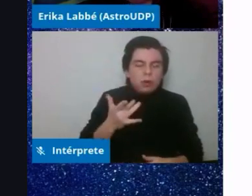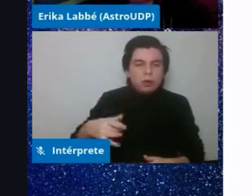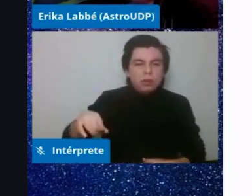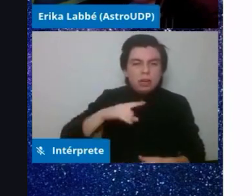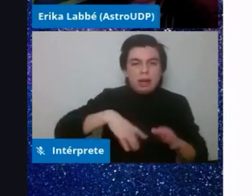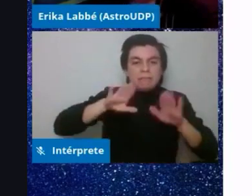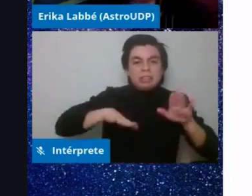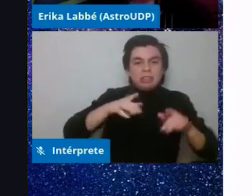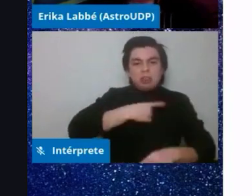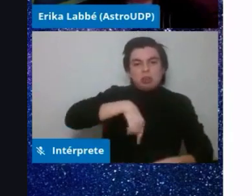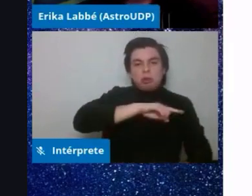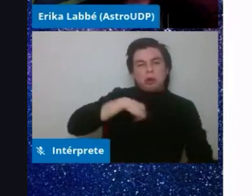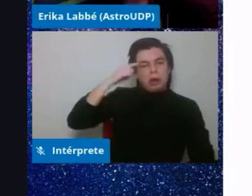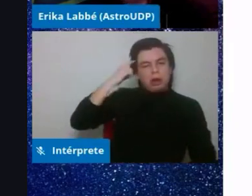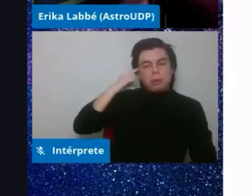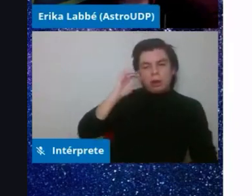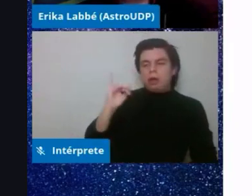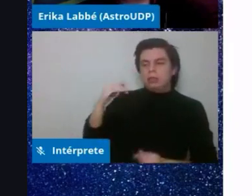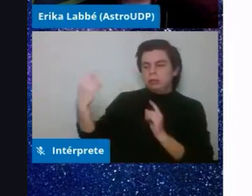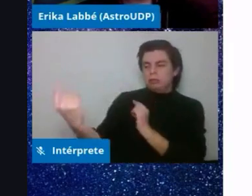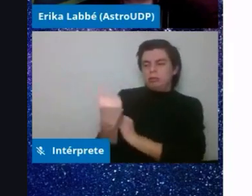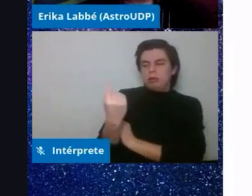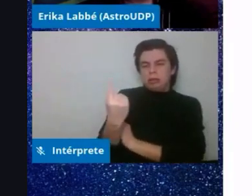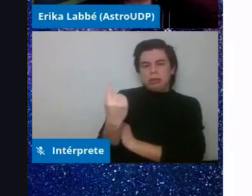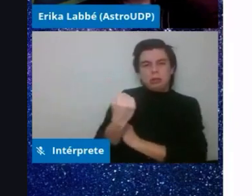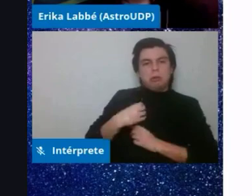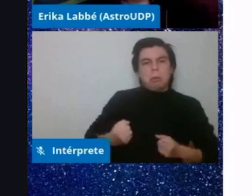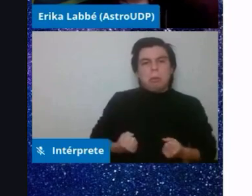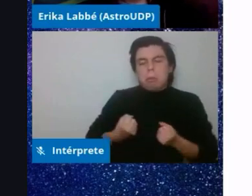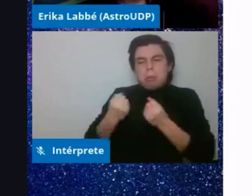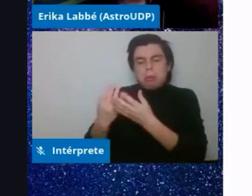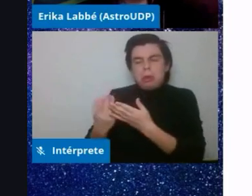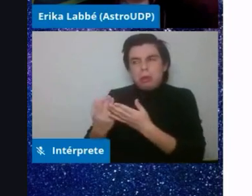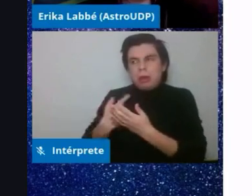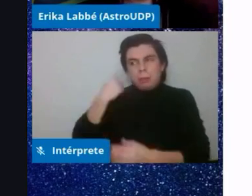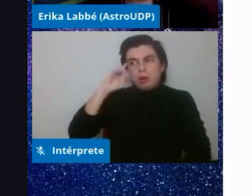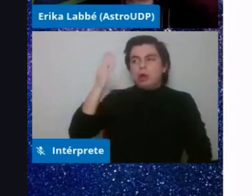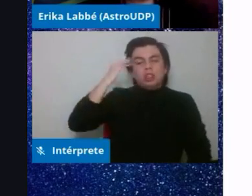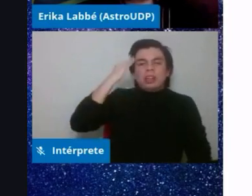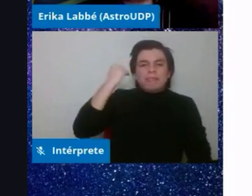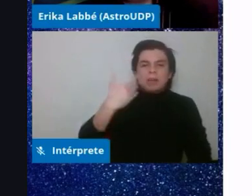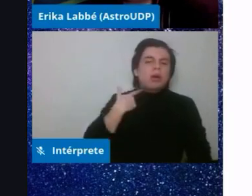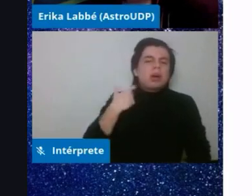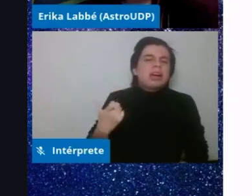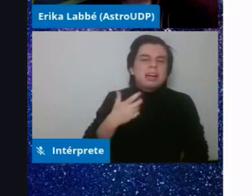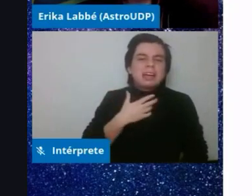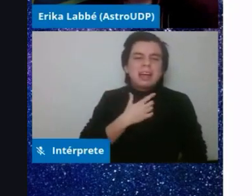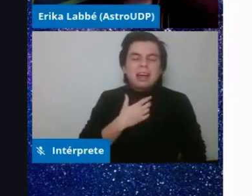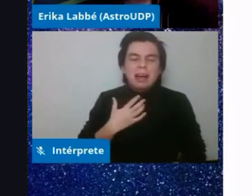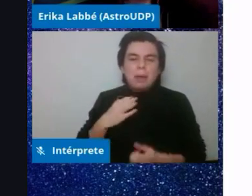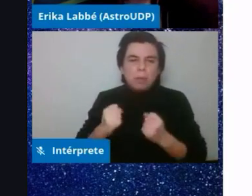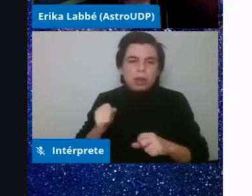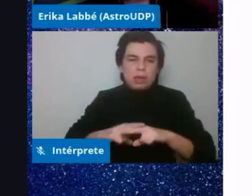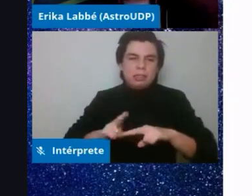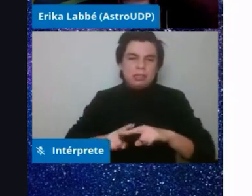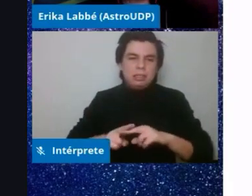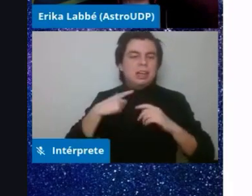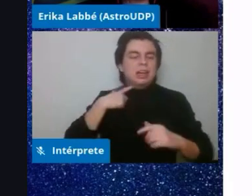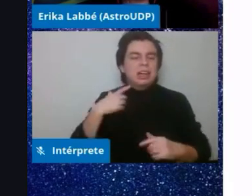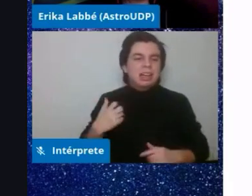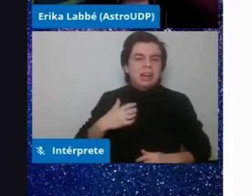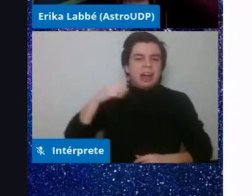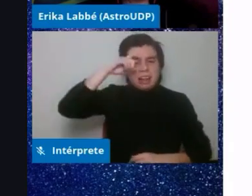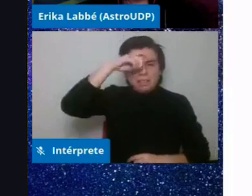idea de lo que significa eso, no sabemos qué puede hacer, qué le cuesta hacer, qué quiere hacer, tampoco lo sabemos.